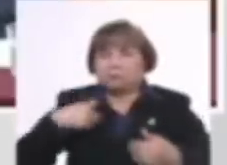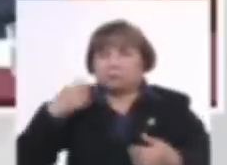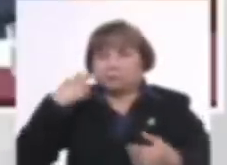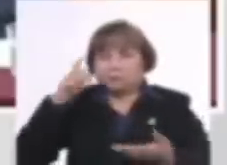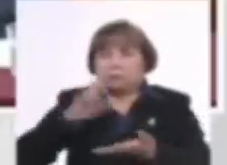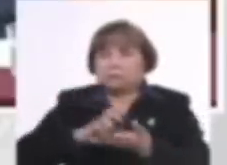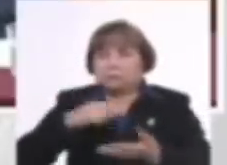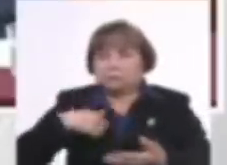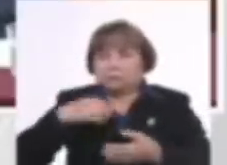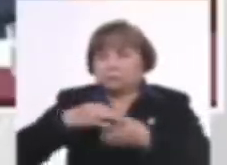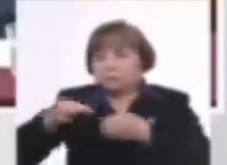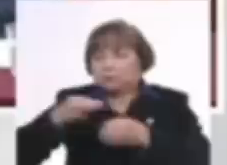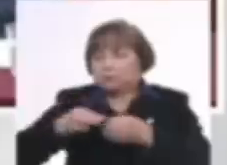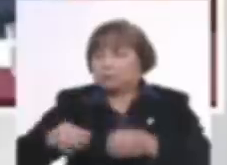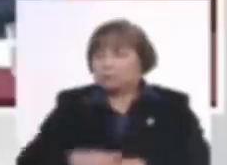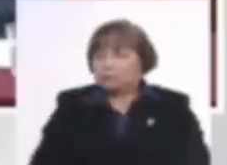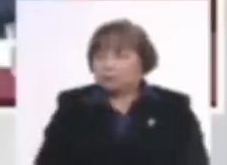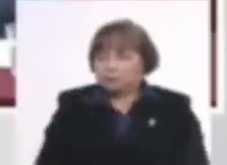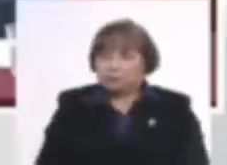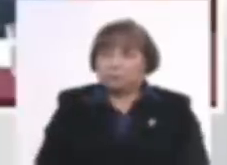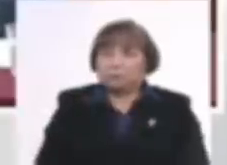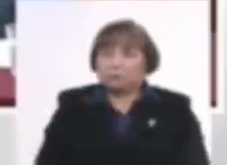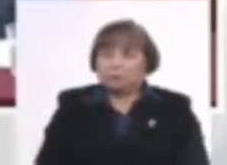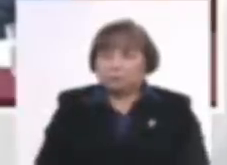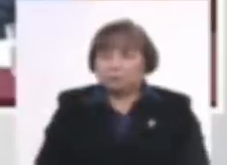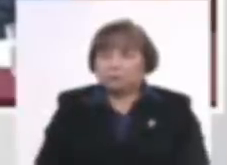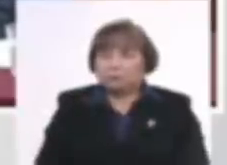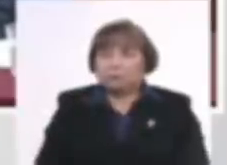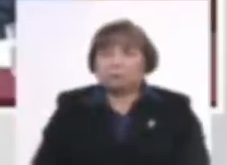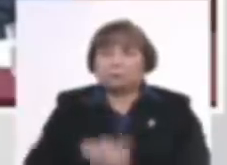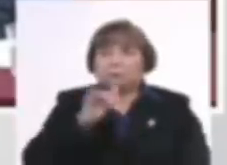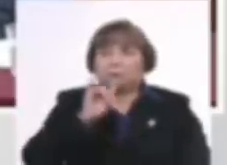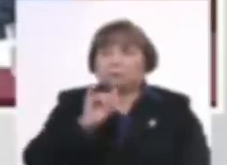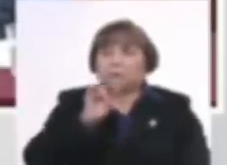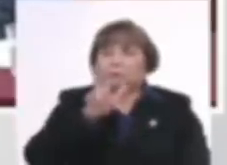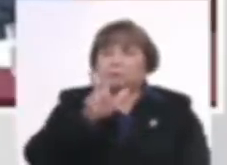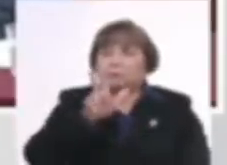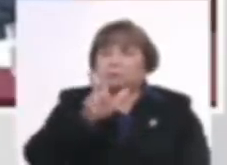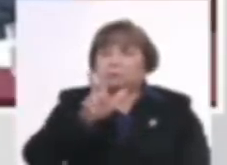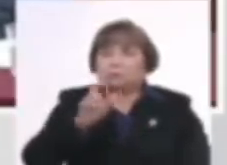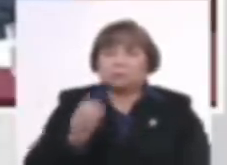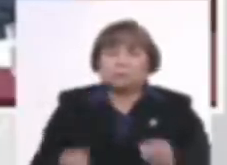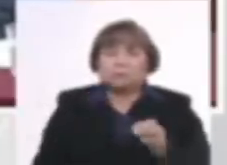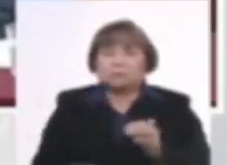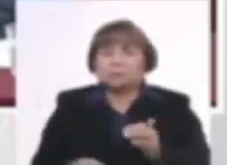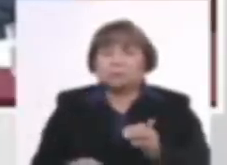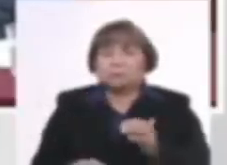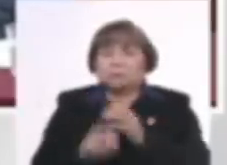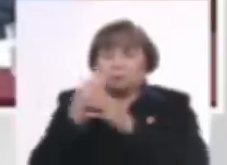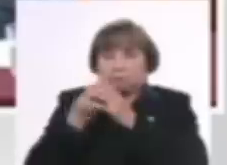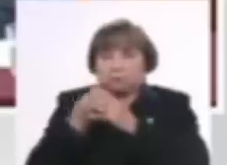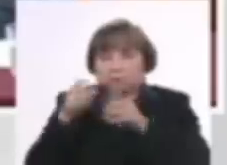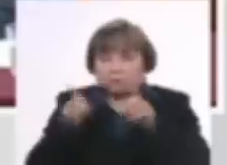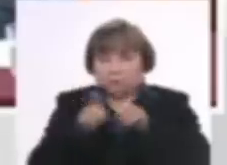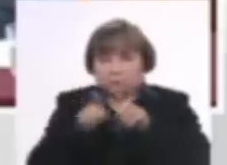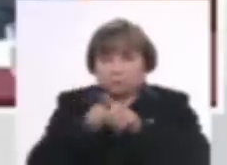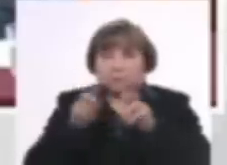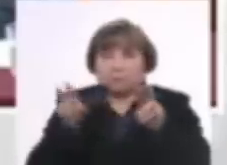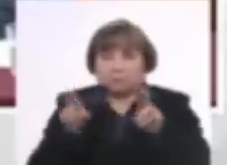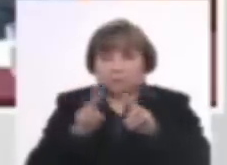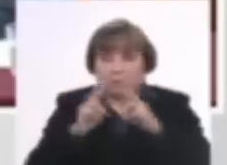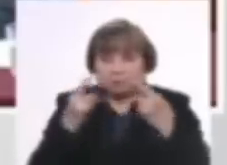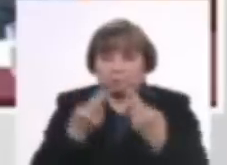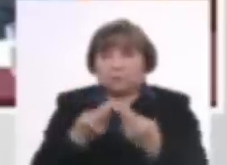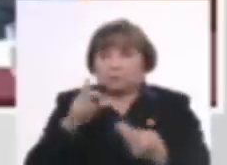Yo vengo de provincia. Ok. Y el día 3 de septiembre del 2021, también usted se reúne con el señor